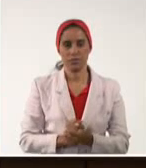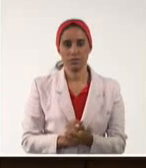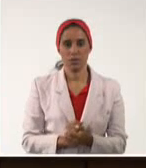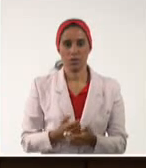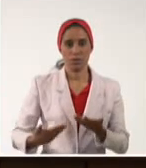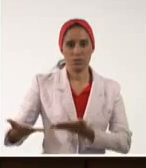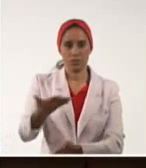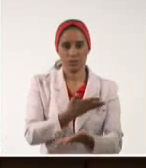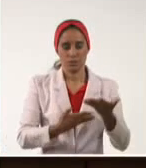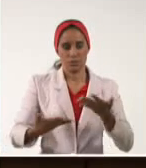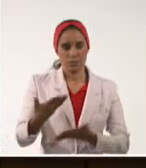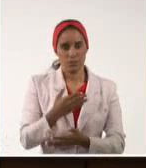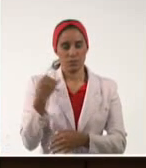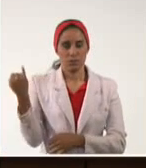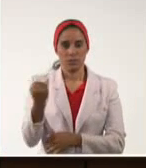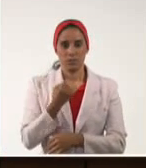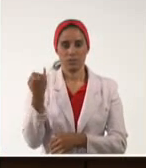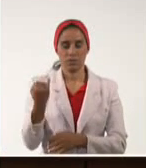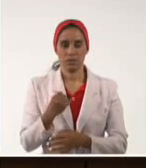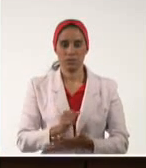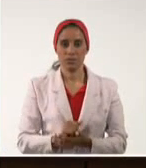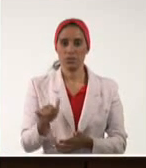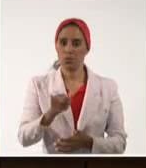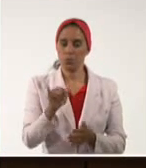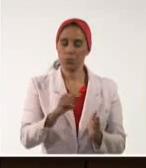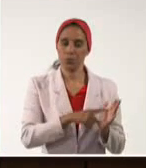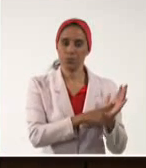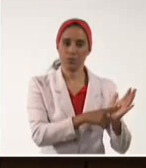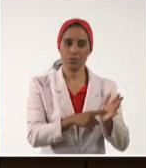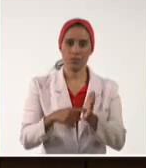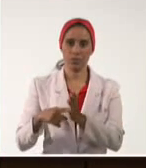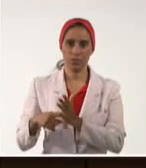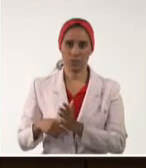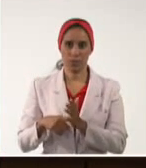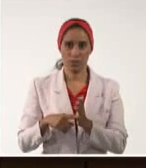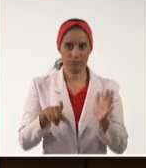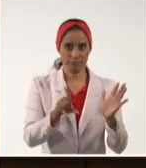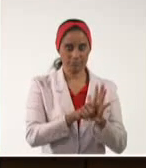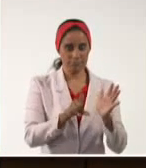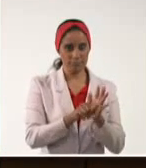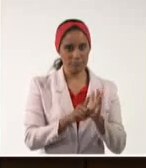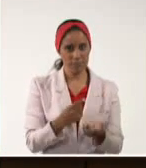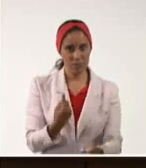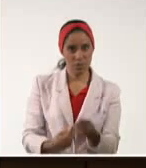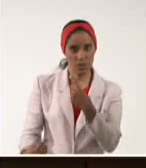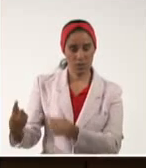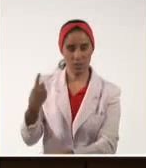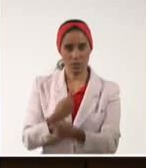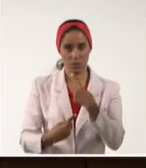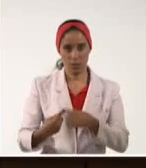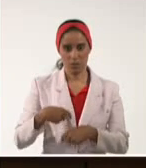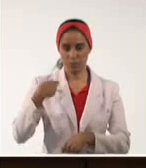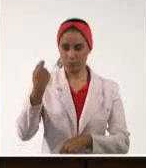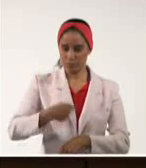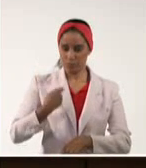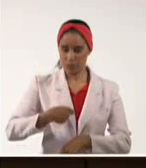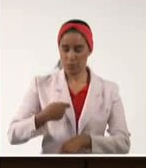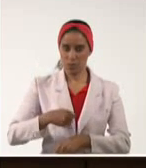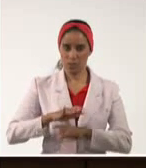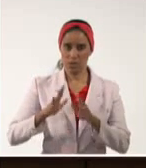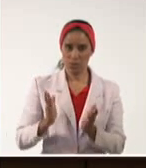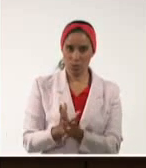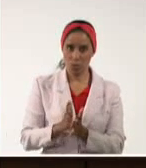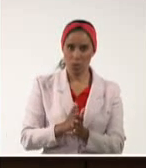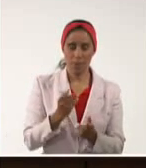internacional. Ha demostrado la autoridad y el liderazgo de la diplomacia cubana, su apego a principios, a